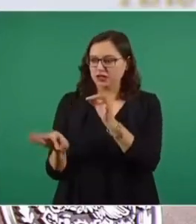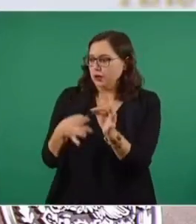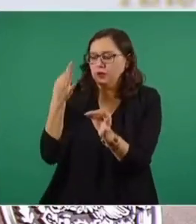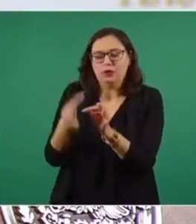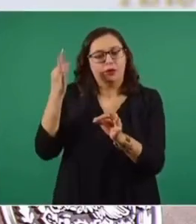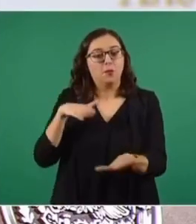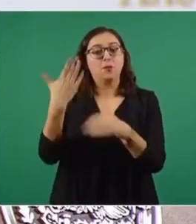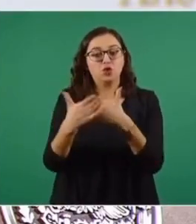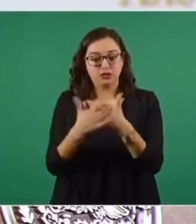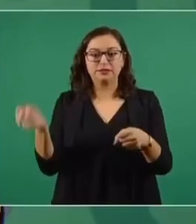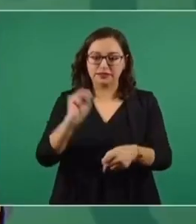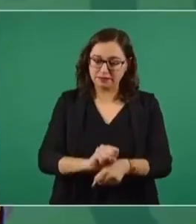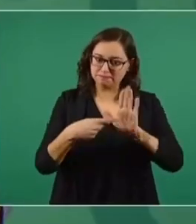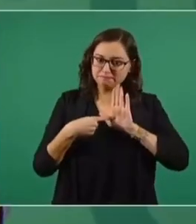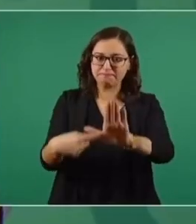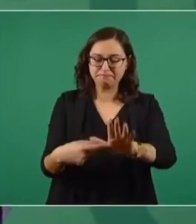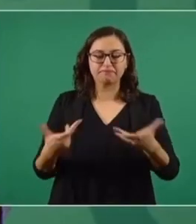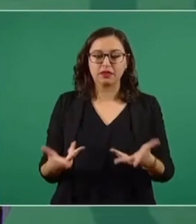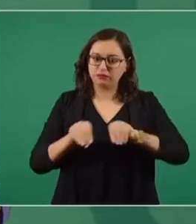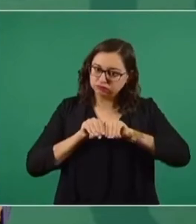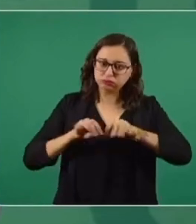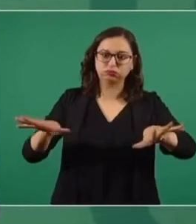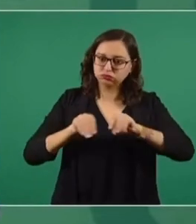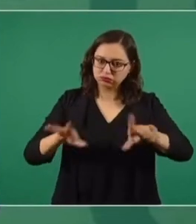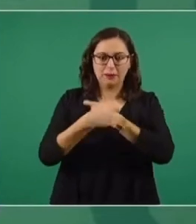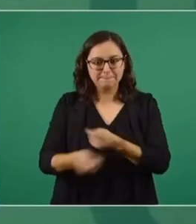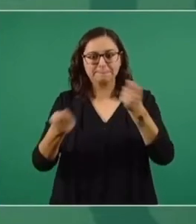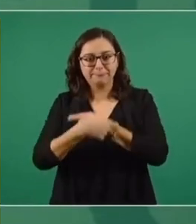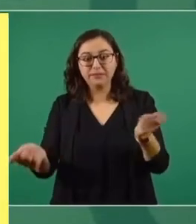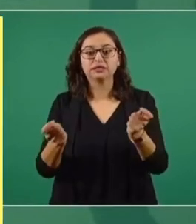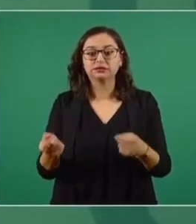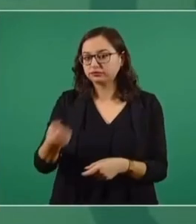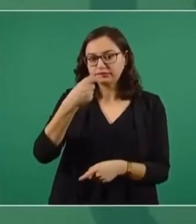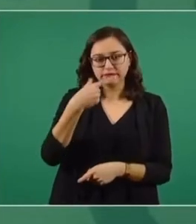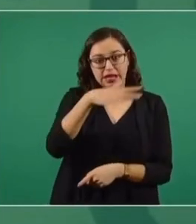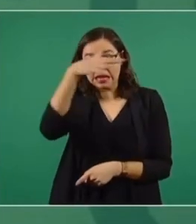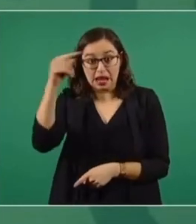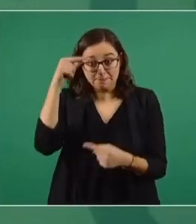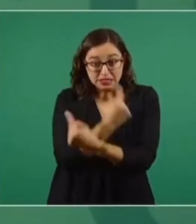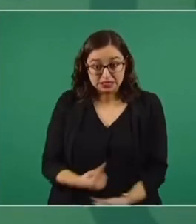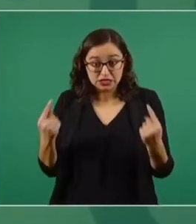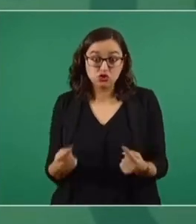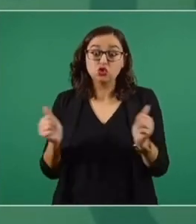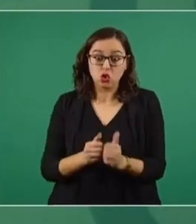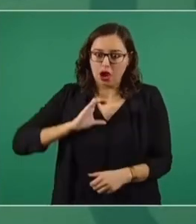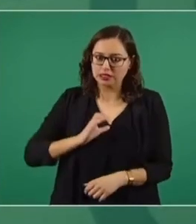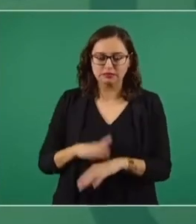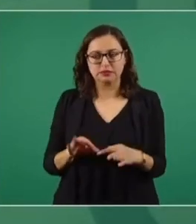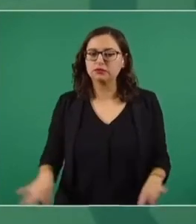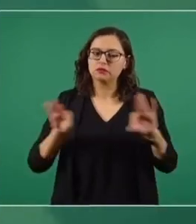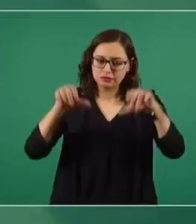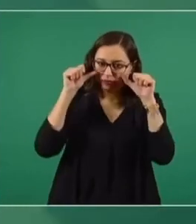el compromiso es que no falten los medicamentos, en general, ni los medicamentos para los niños y en especial para los niños con cáncer.